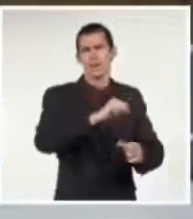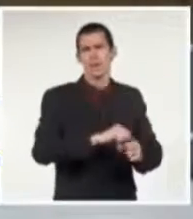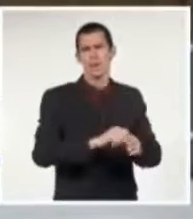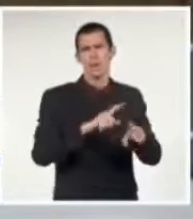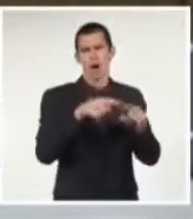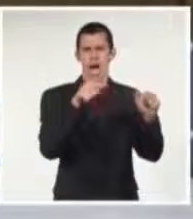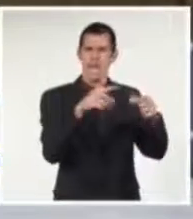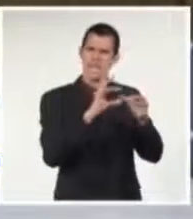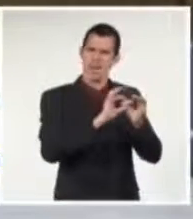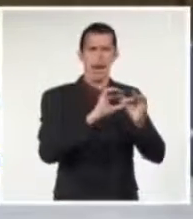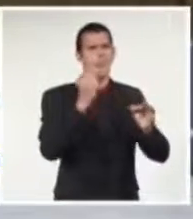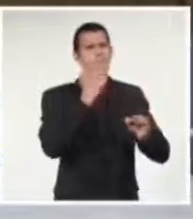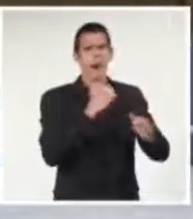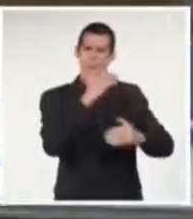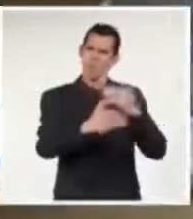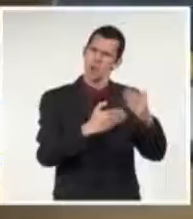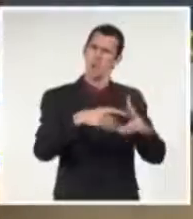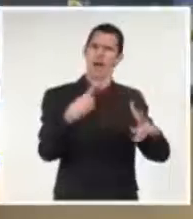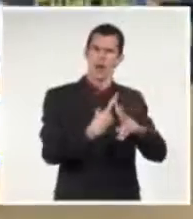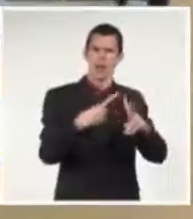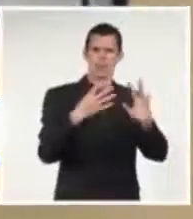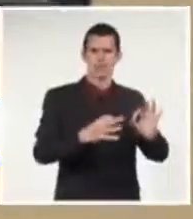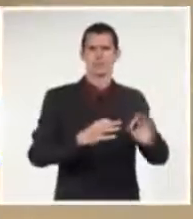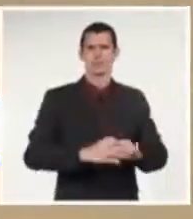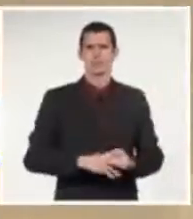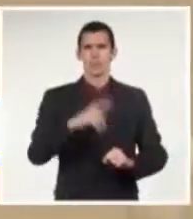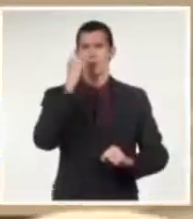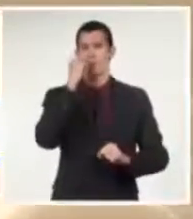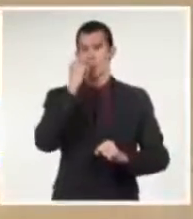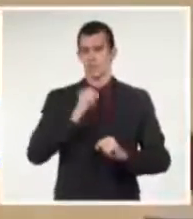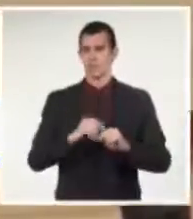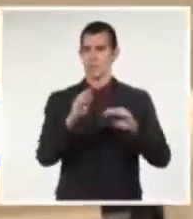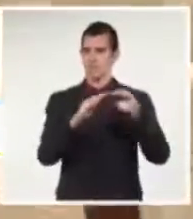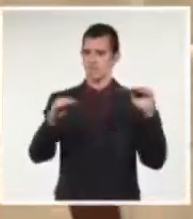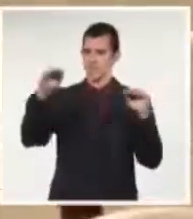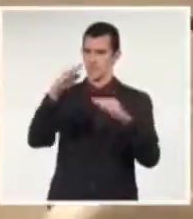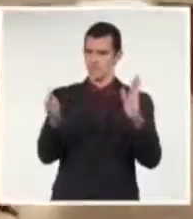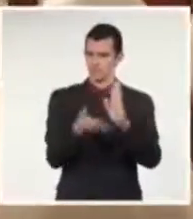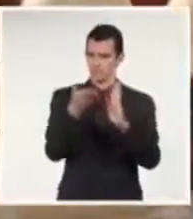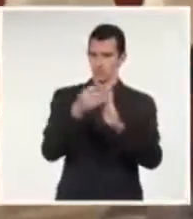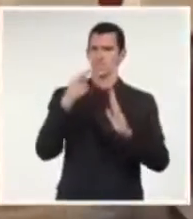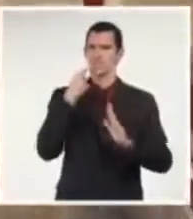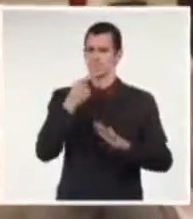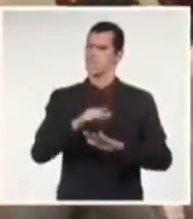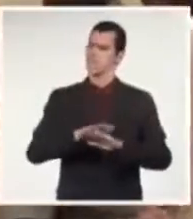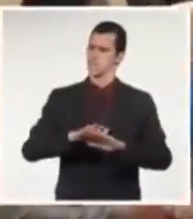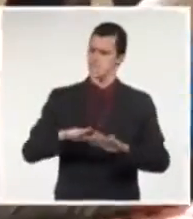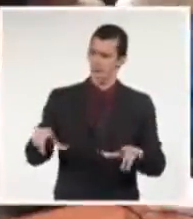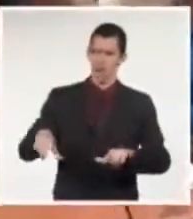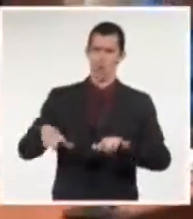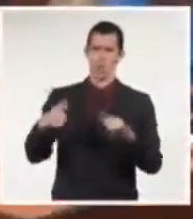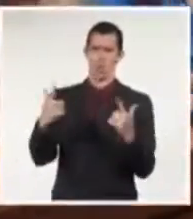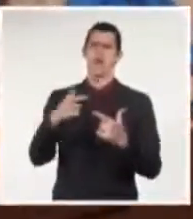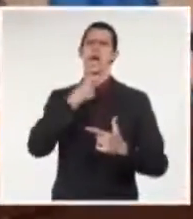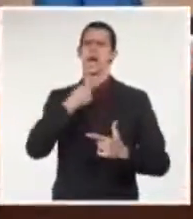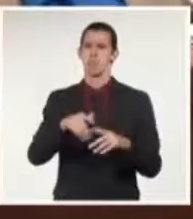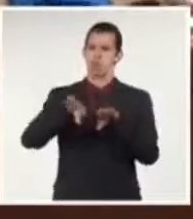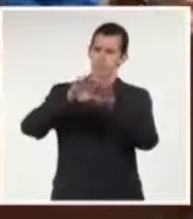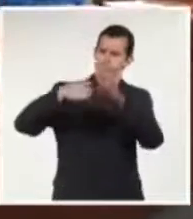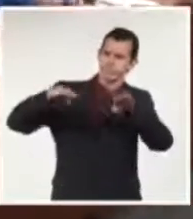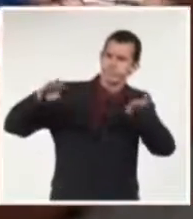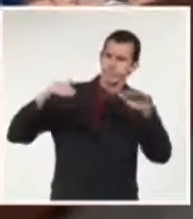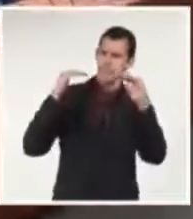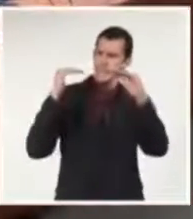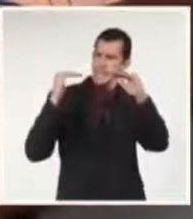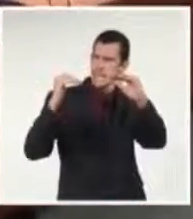sentido, el ministro de la Construcción, René Mesa Villafaña, informó de nuevos envíos, fundamentalmente de techos, que llegarán a la